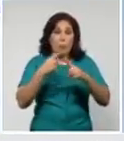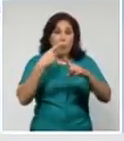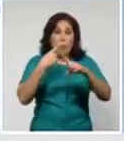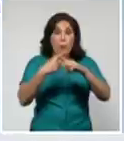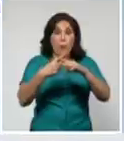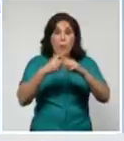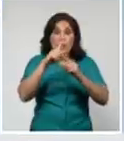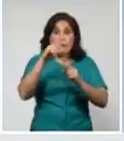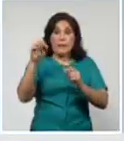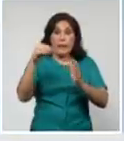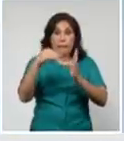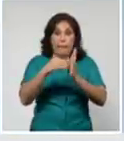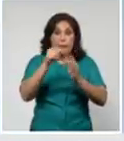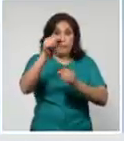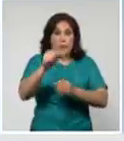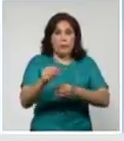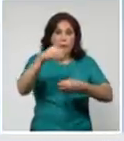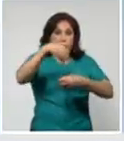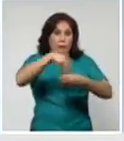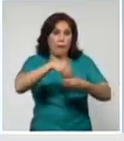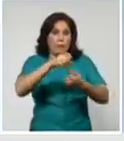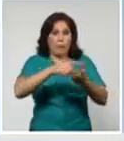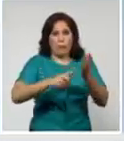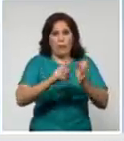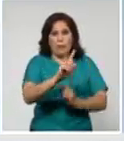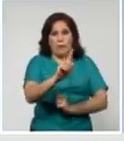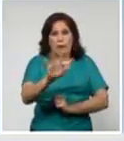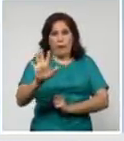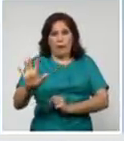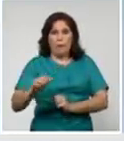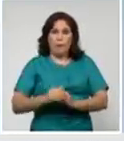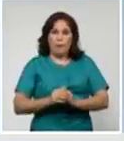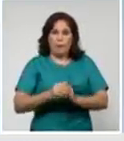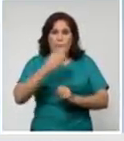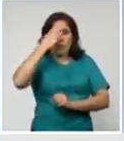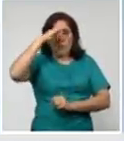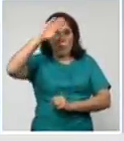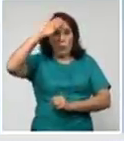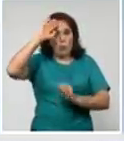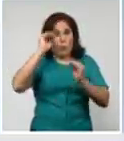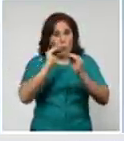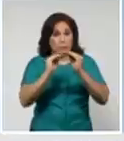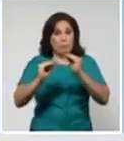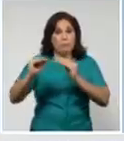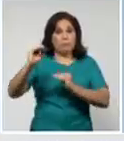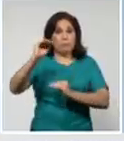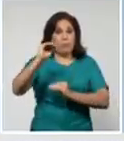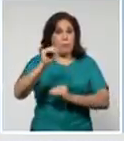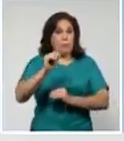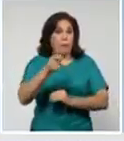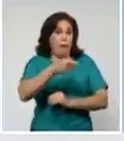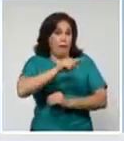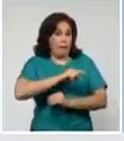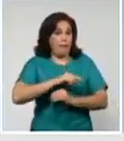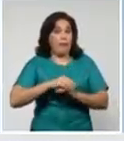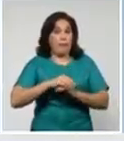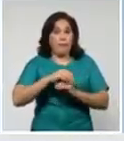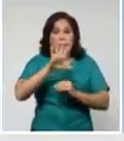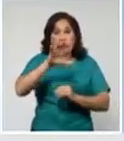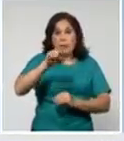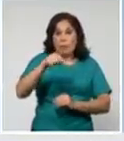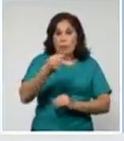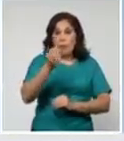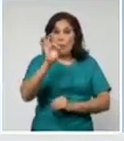habitantes. El país, con una tasa superior a la del día de ayer, de